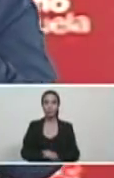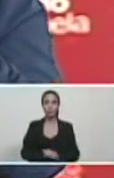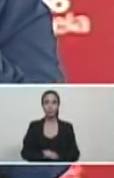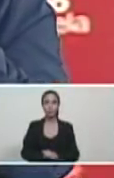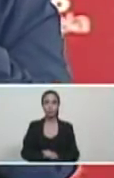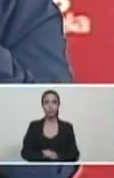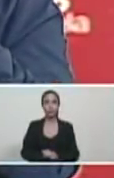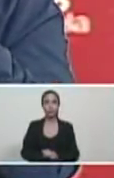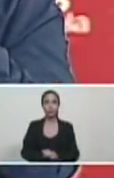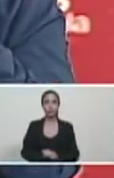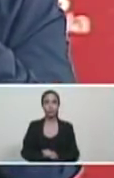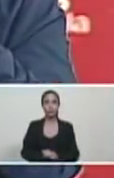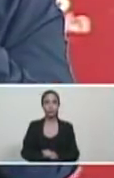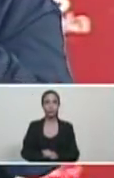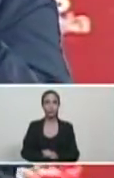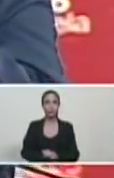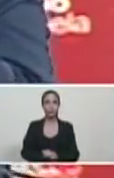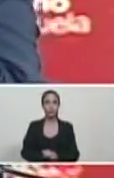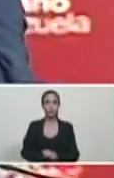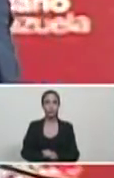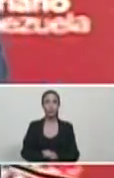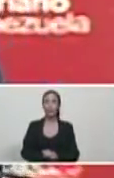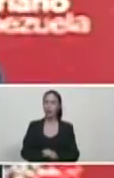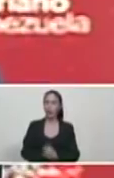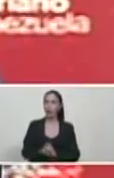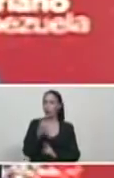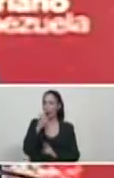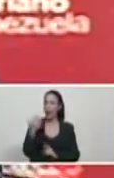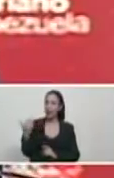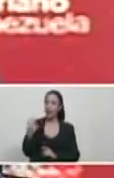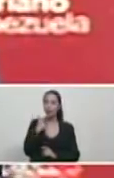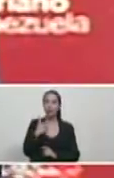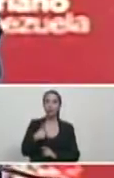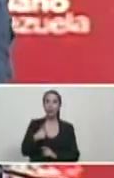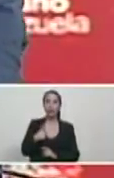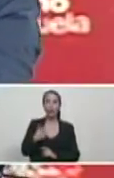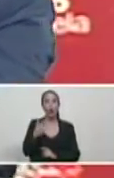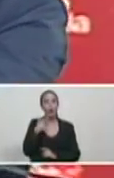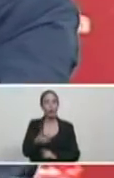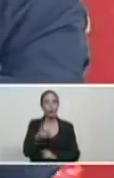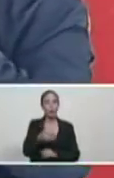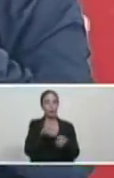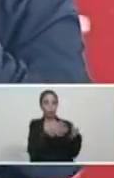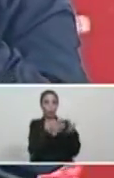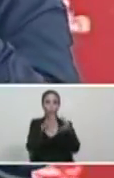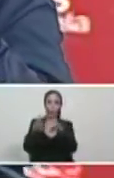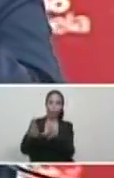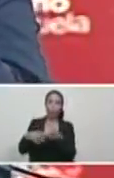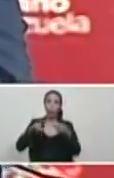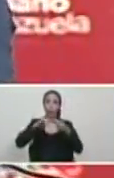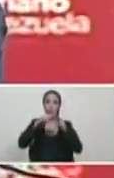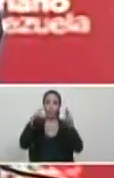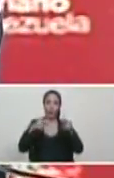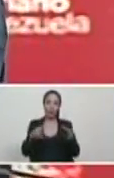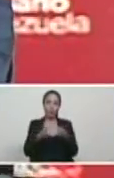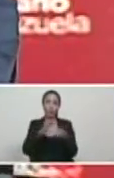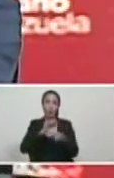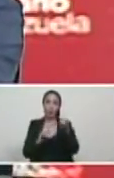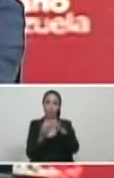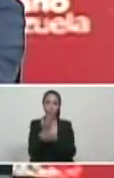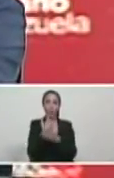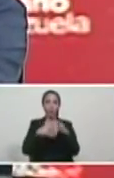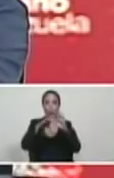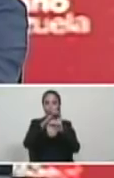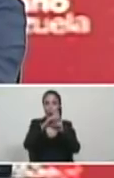en día pidiéndonos que conformemos las cuadrillas populares por la paz, eso está aquí establecido en nuestra Constitución.